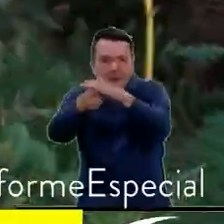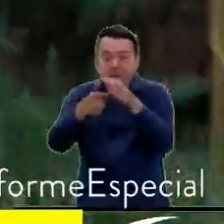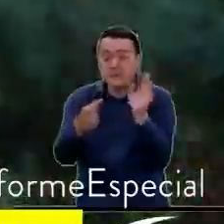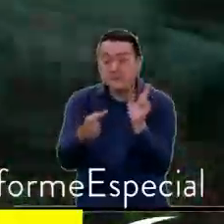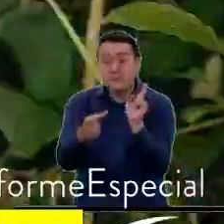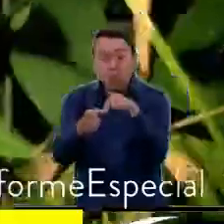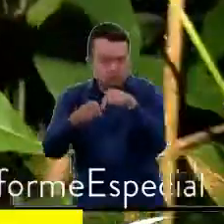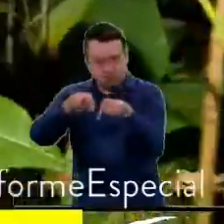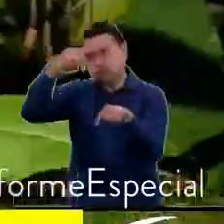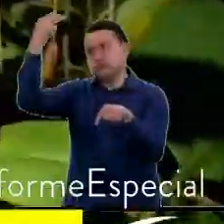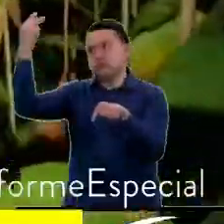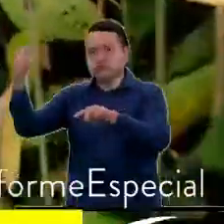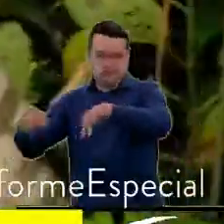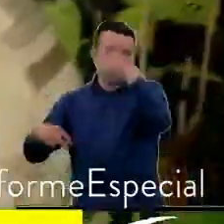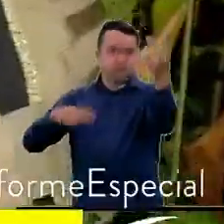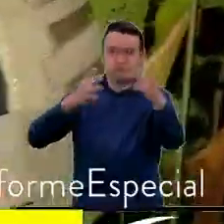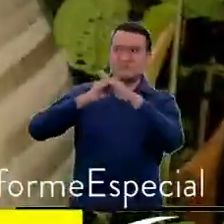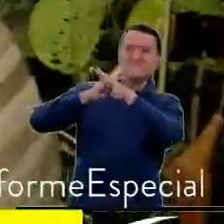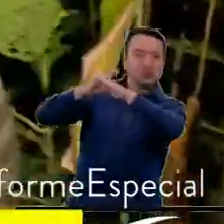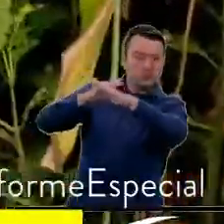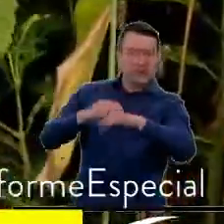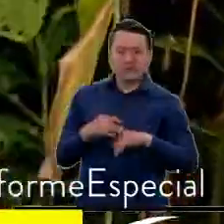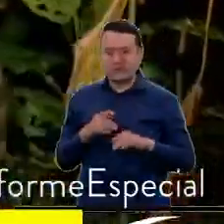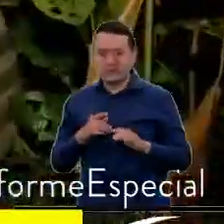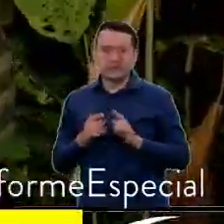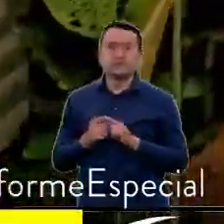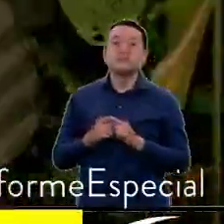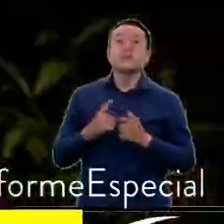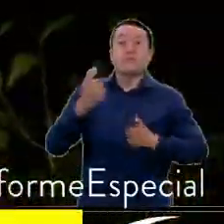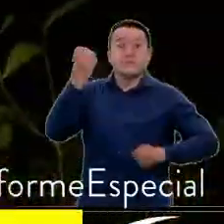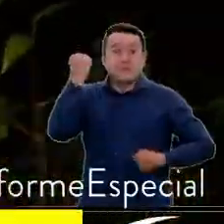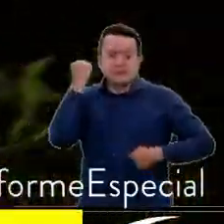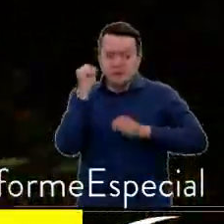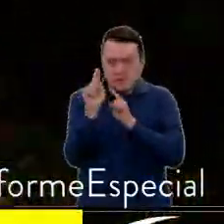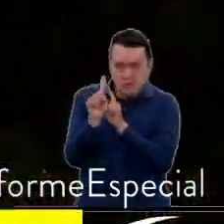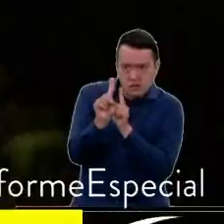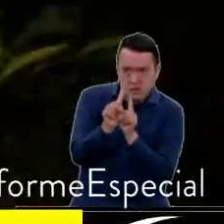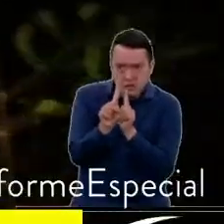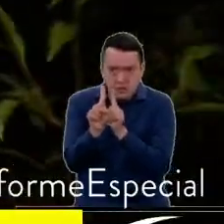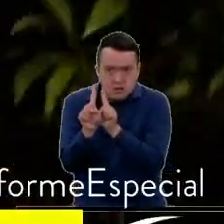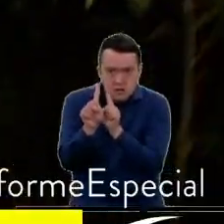estas estructuras. Llevar el paso de los soldados en el inhóspito terreno es difícil.